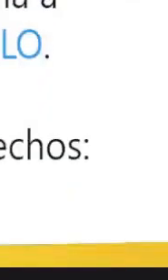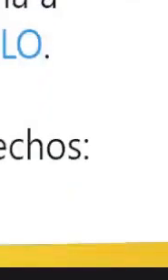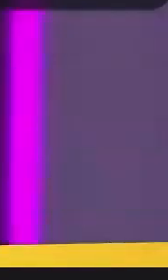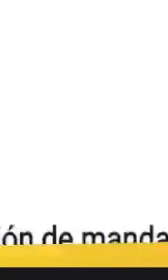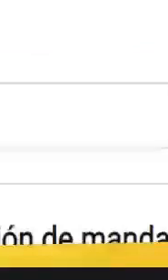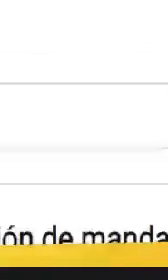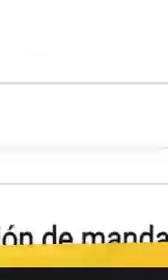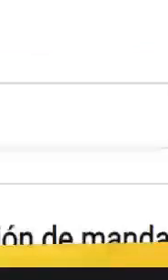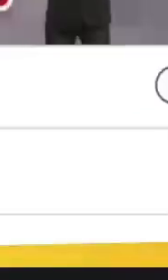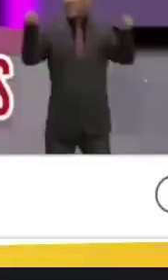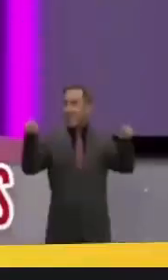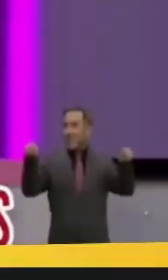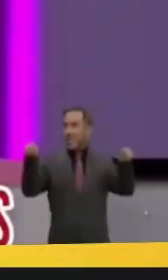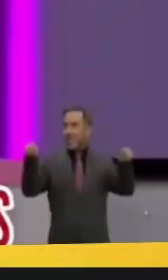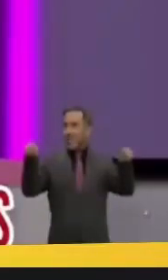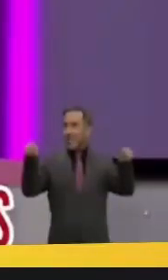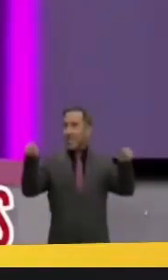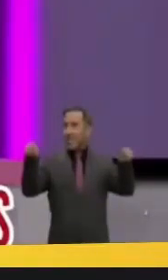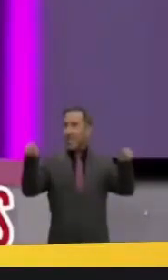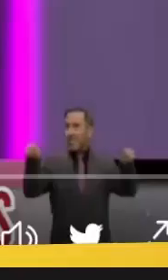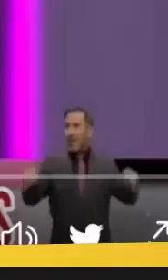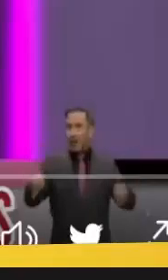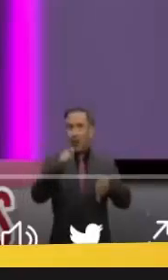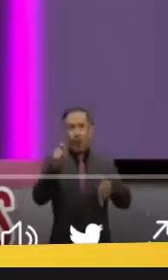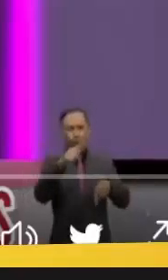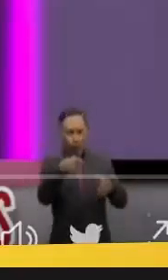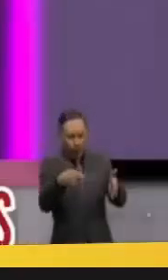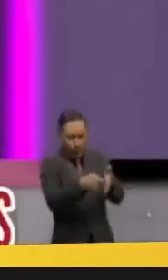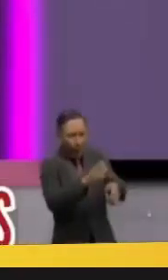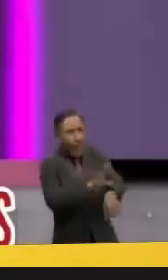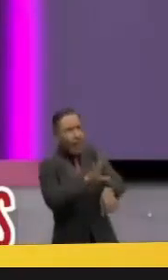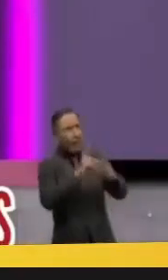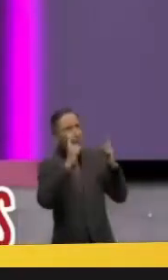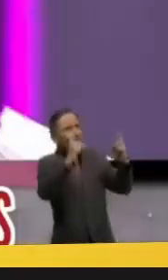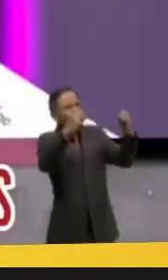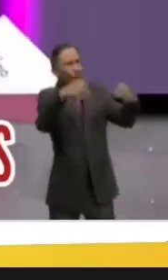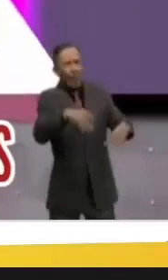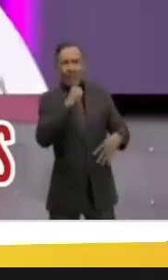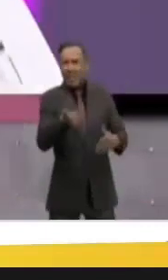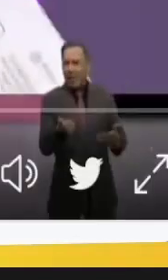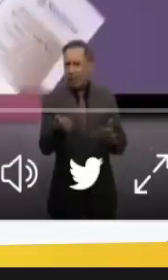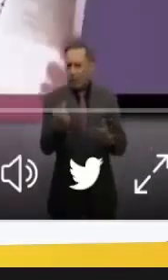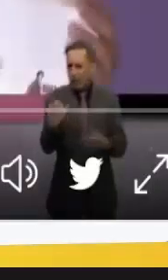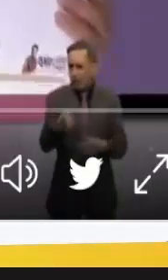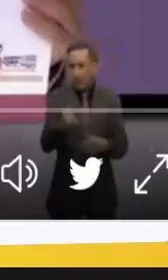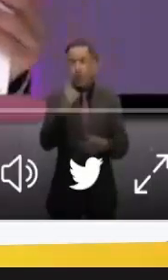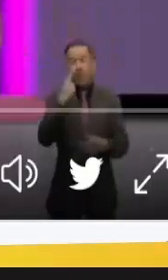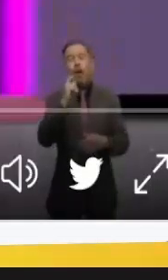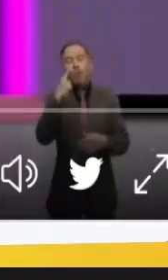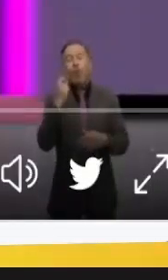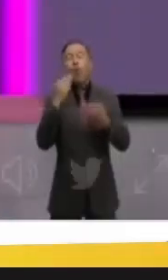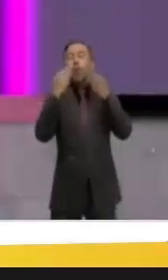Obrador, lo cual pues está pésimo. Vamos a ver esta parte. Continúo. Dato mata relato. Feminicidios